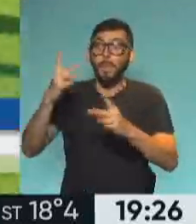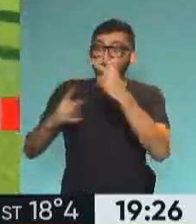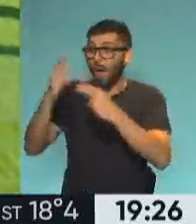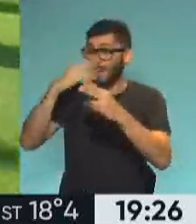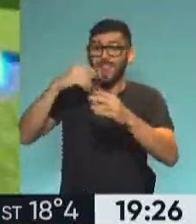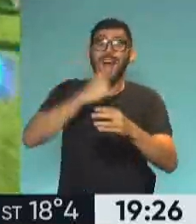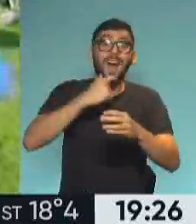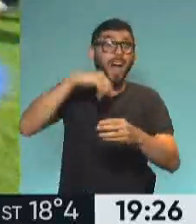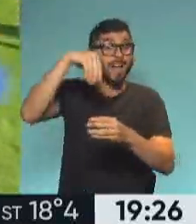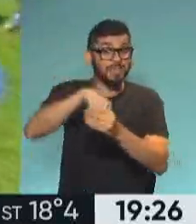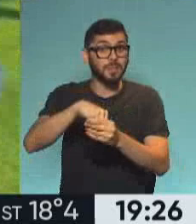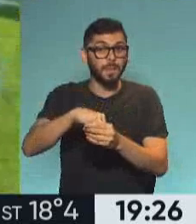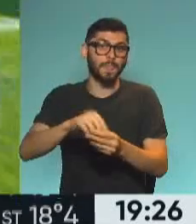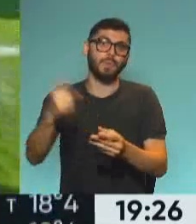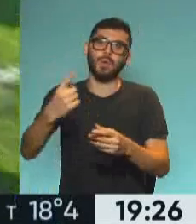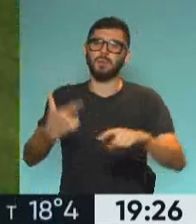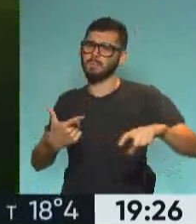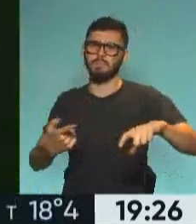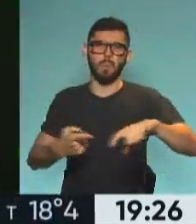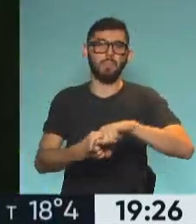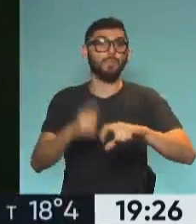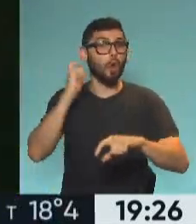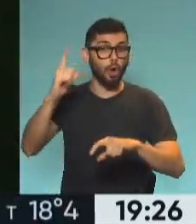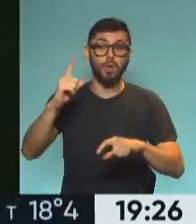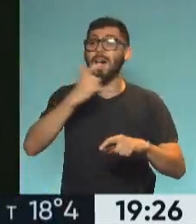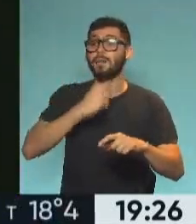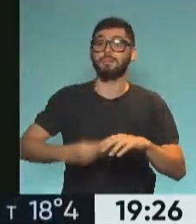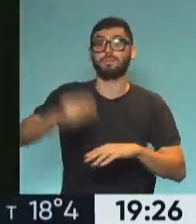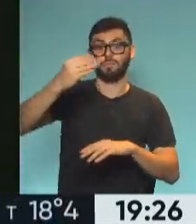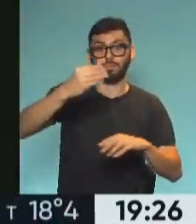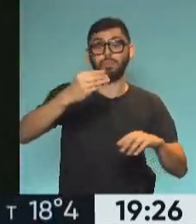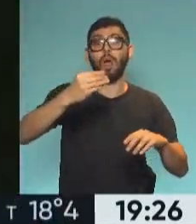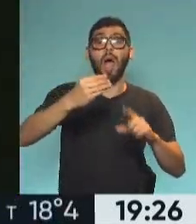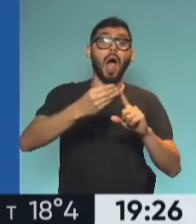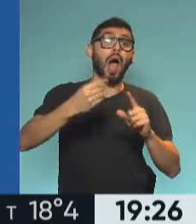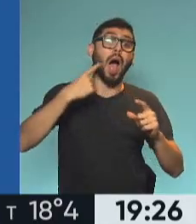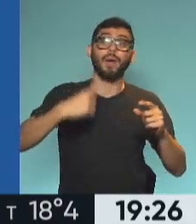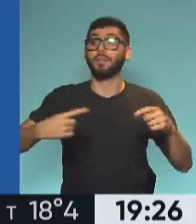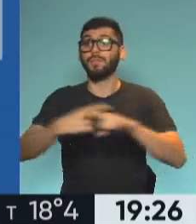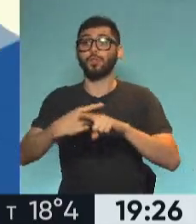de primera, Racing es finalista, espera por Independiente o por Colón.